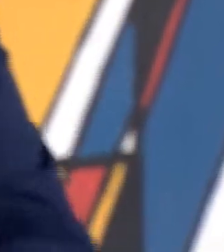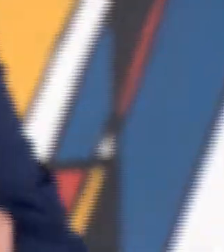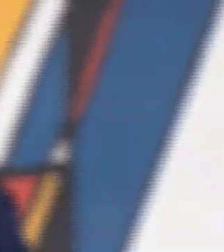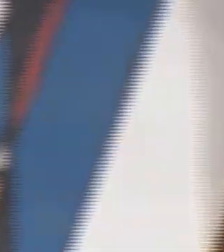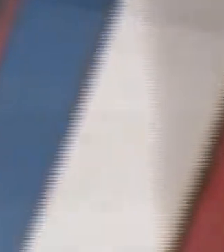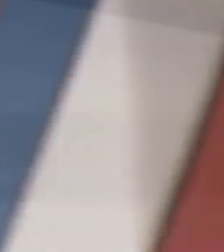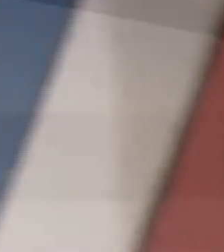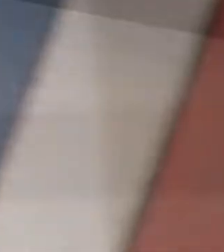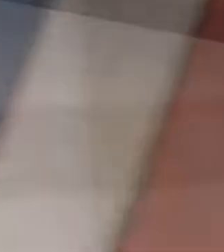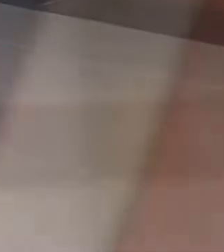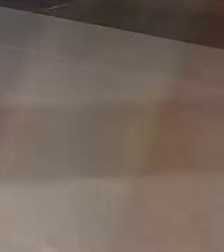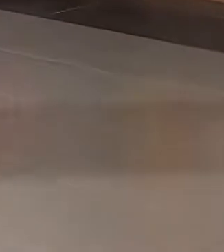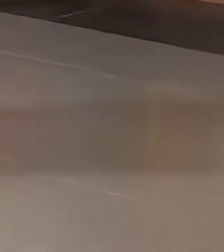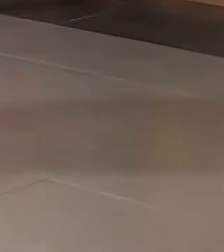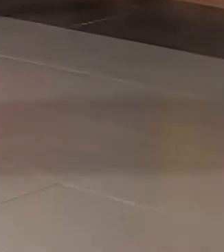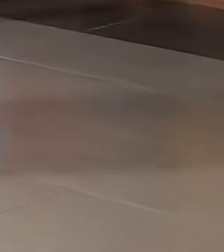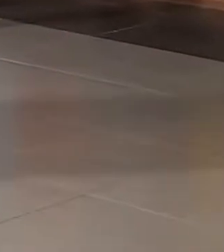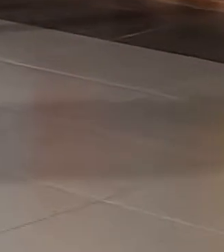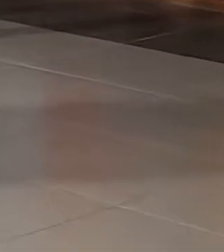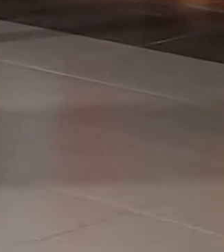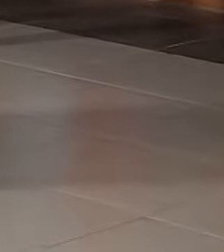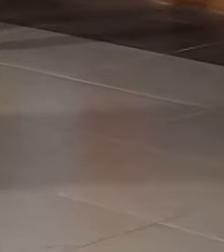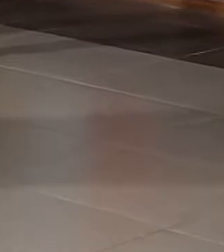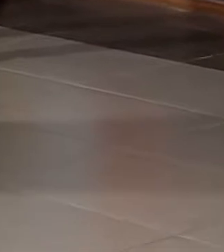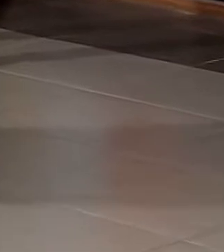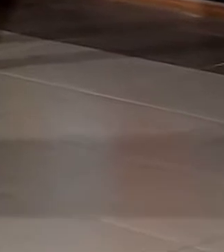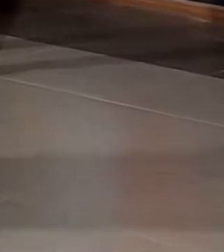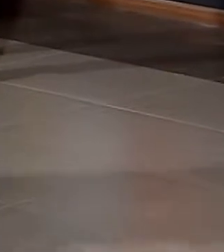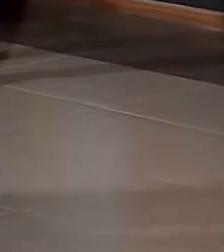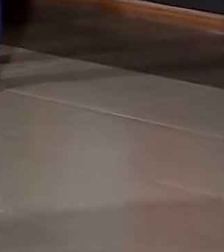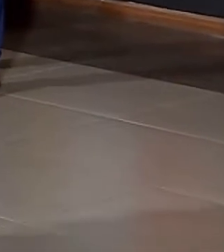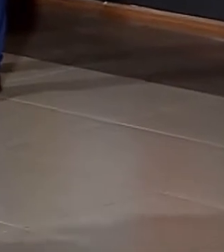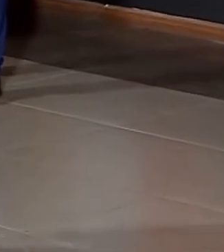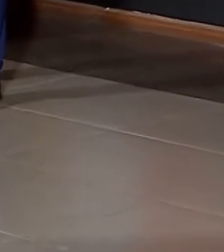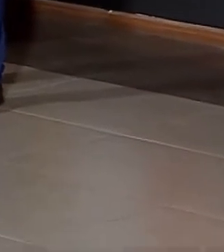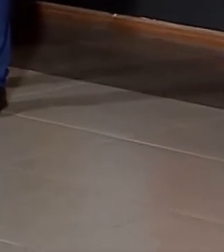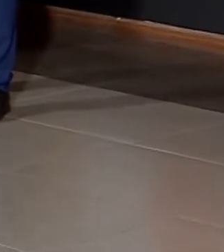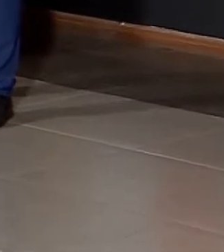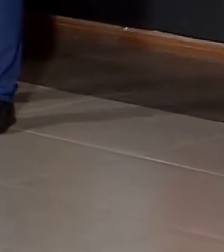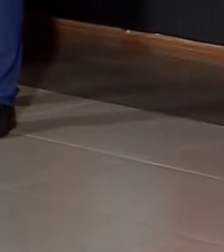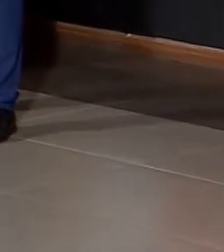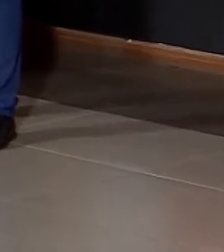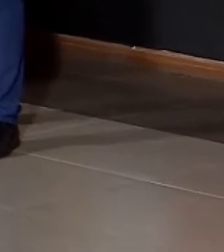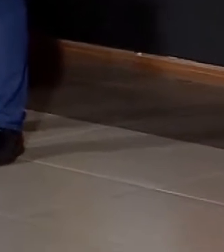el vértigo final de un rencor sin por qué.